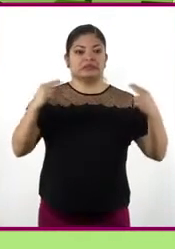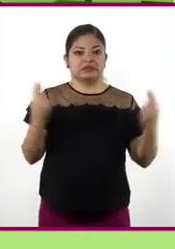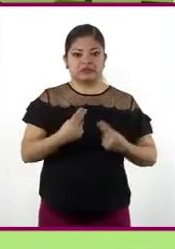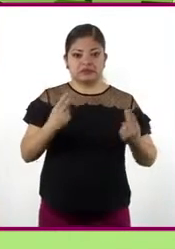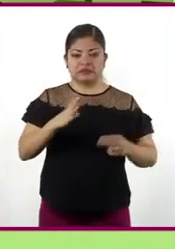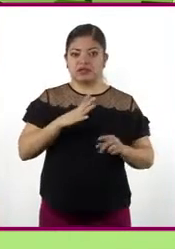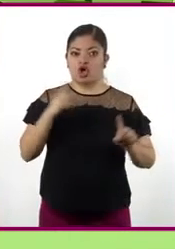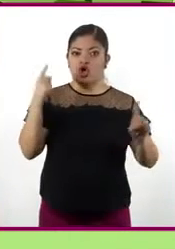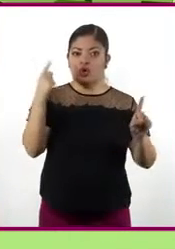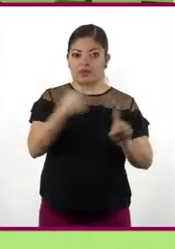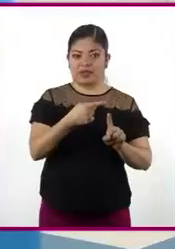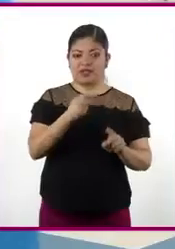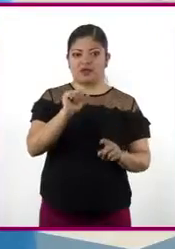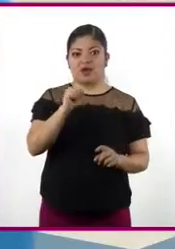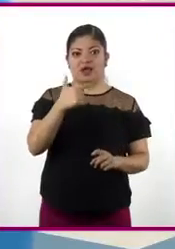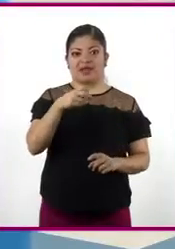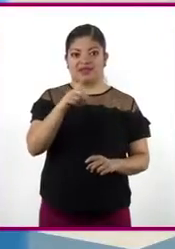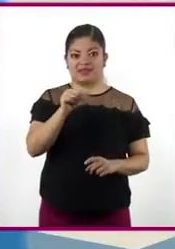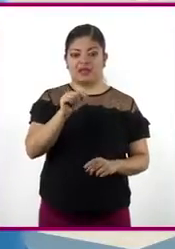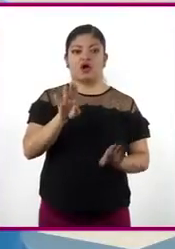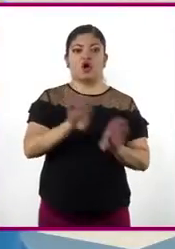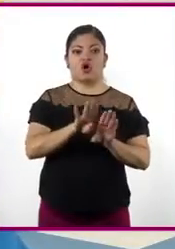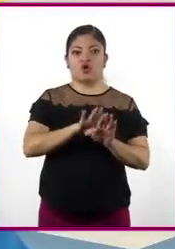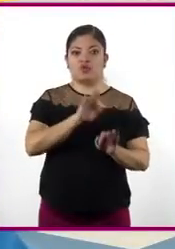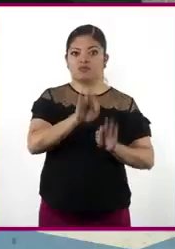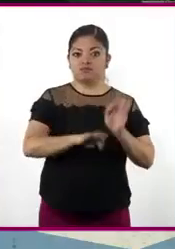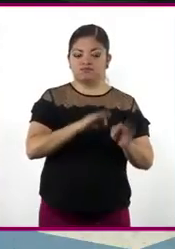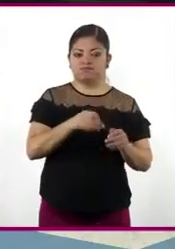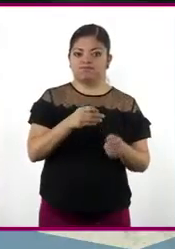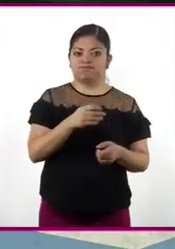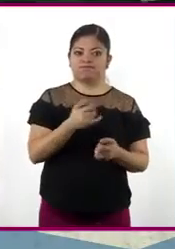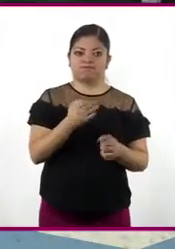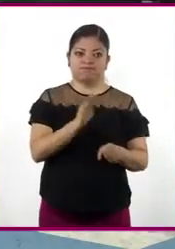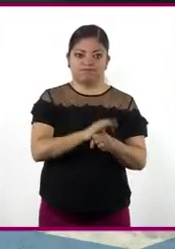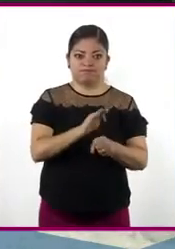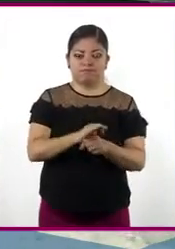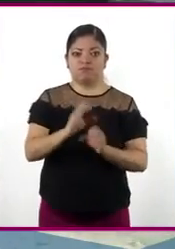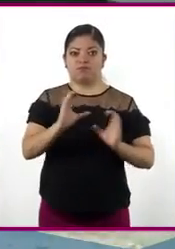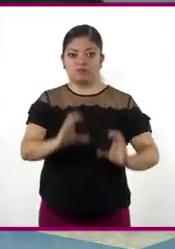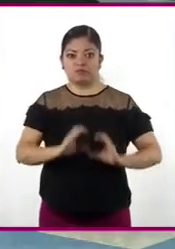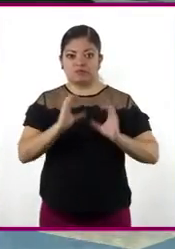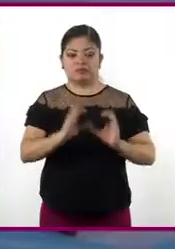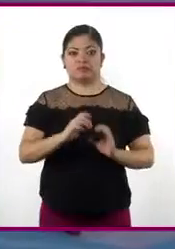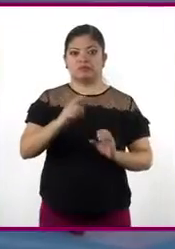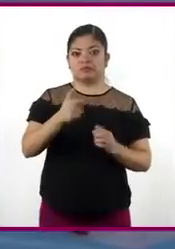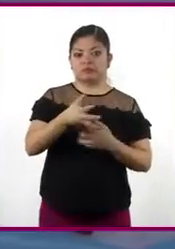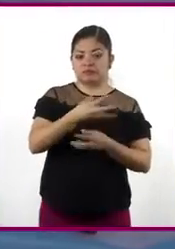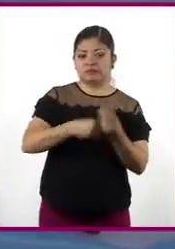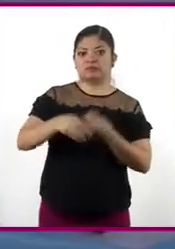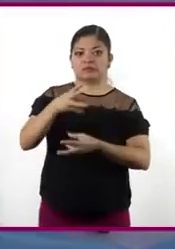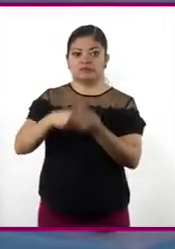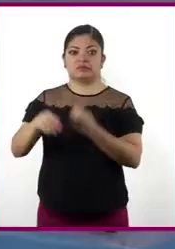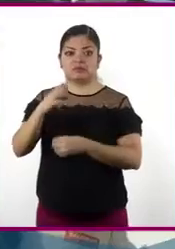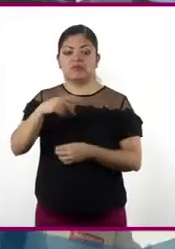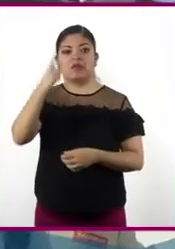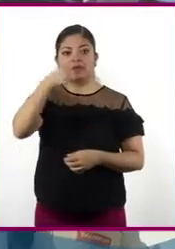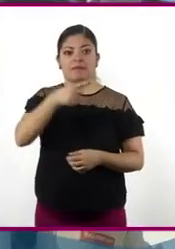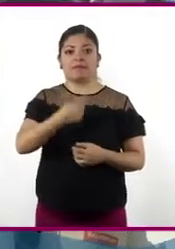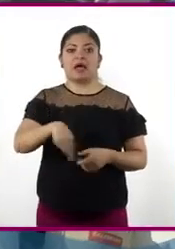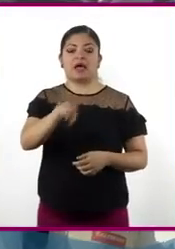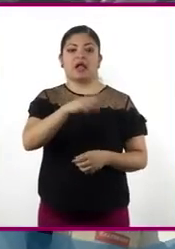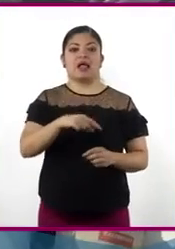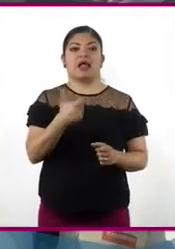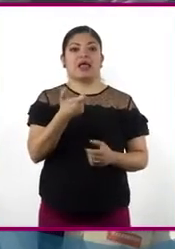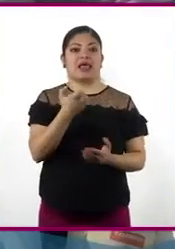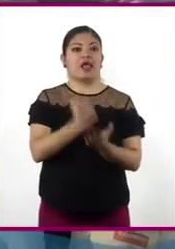los objetivos de la agenda, como dar mantenimiento y verificar el funcionamiento de la infraestructura económica, social y ecológica,